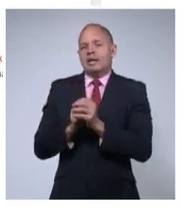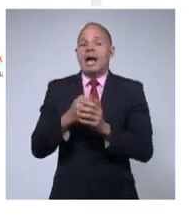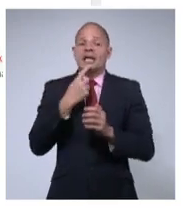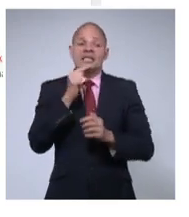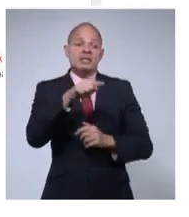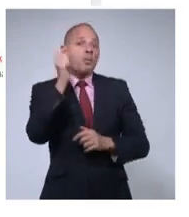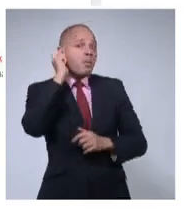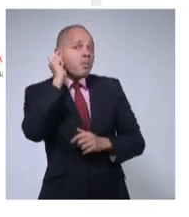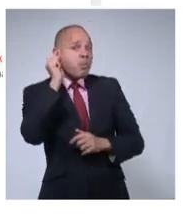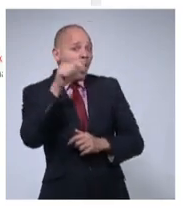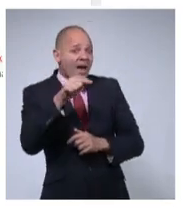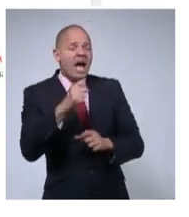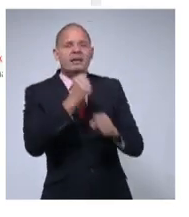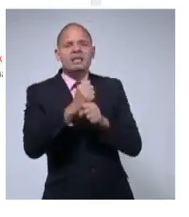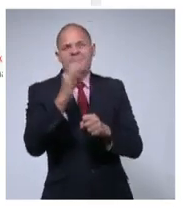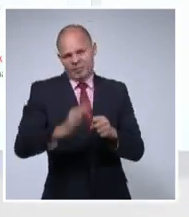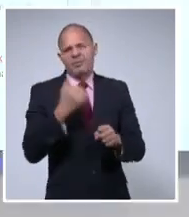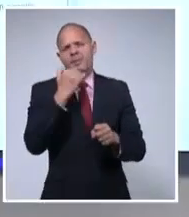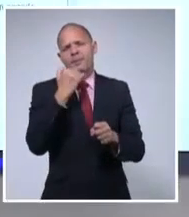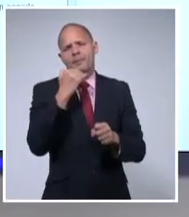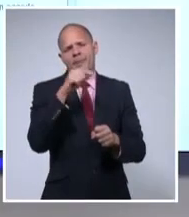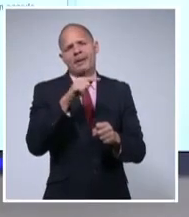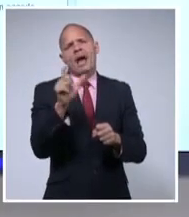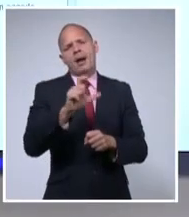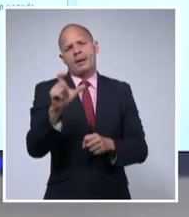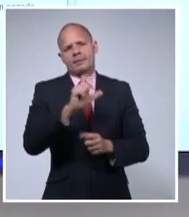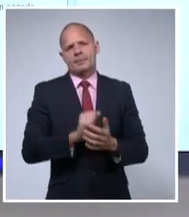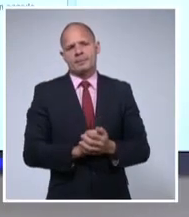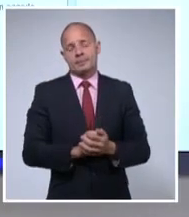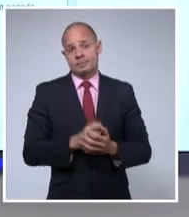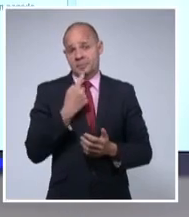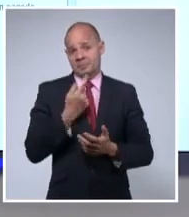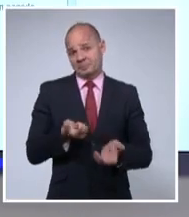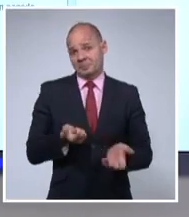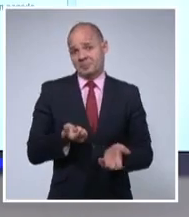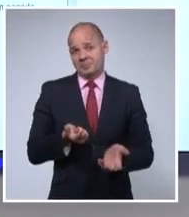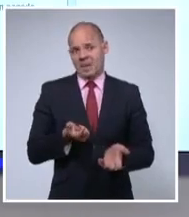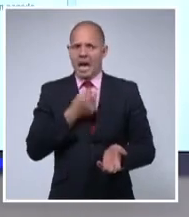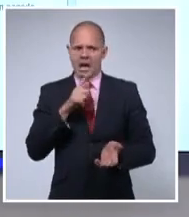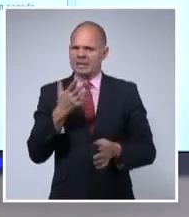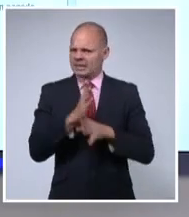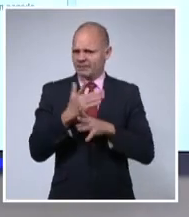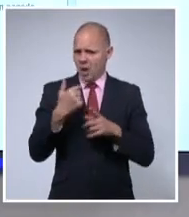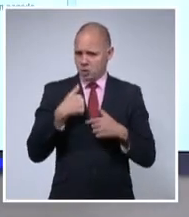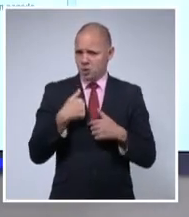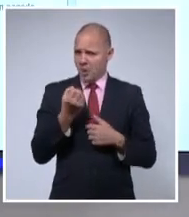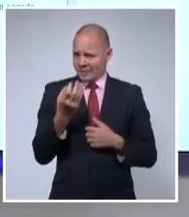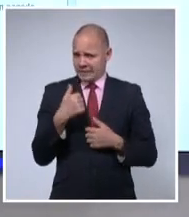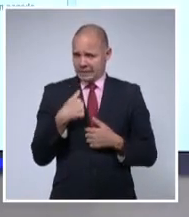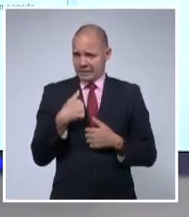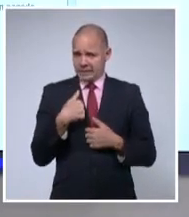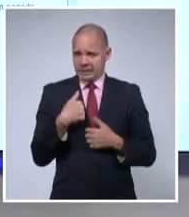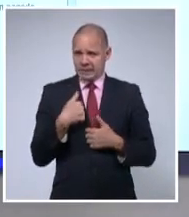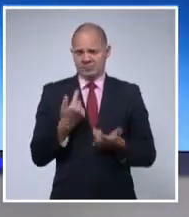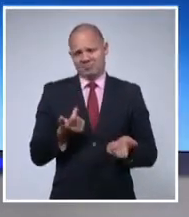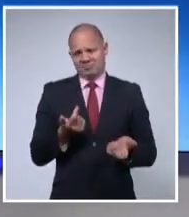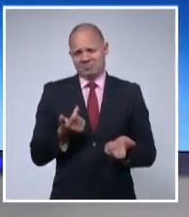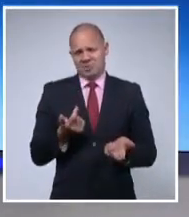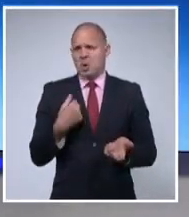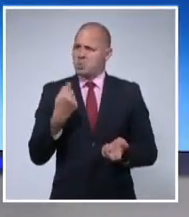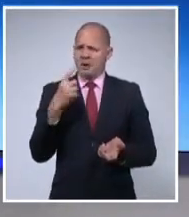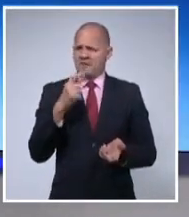Camagüey. ¿Vieron cómo se multiplica? Entonces, nosotros hemos mentido. No nos vamos a encargar de ratificar ahora que el testimonio de la joven